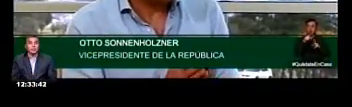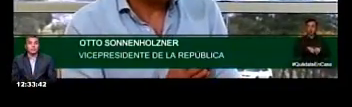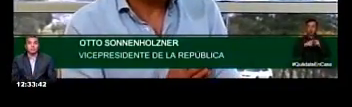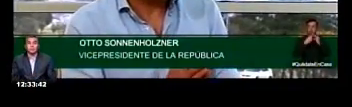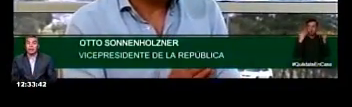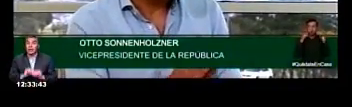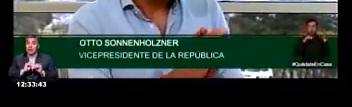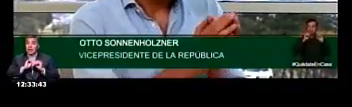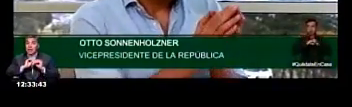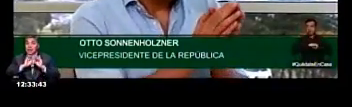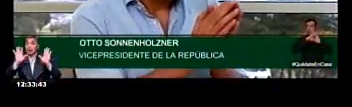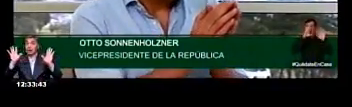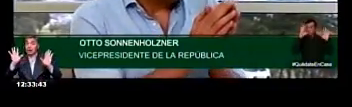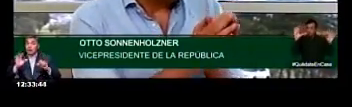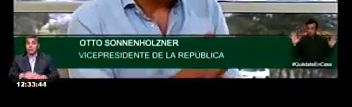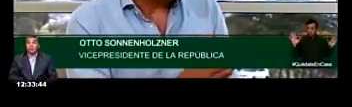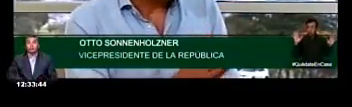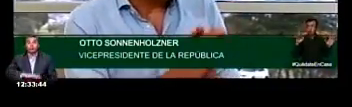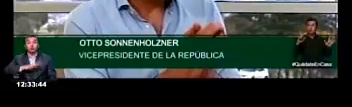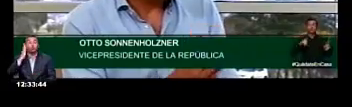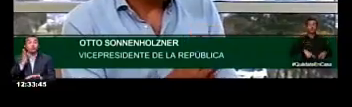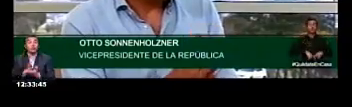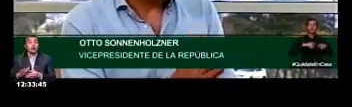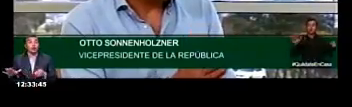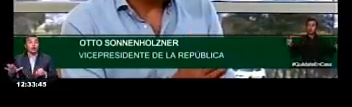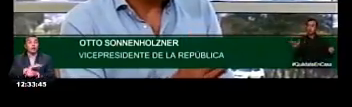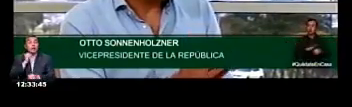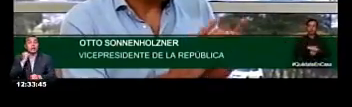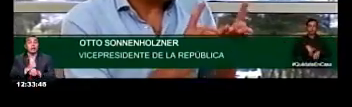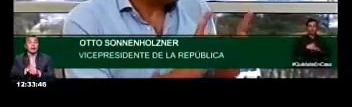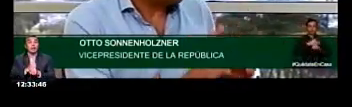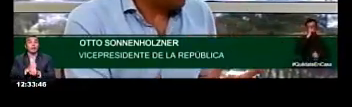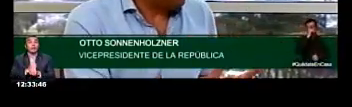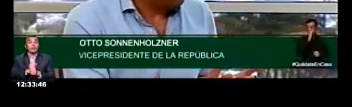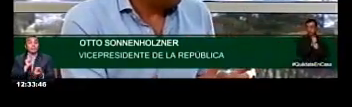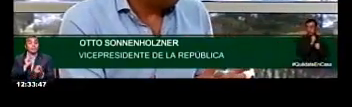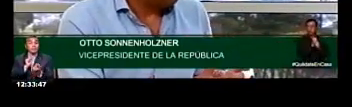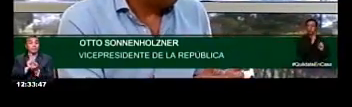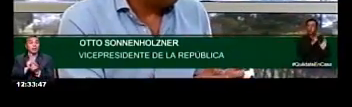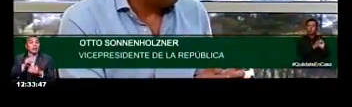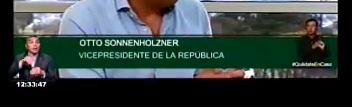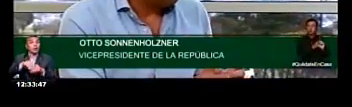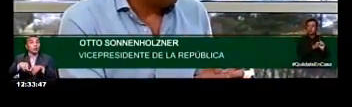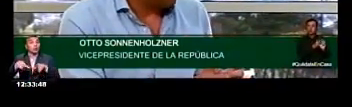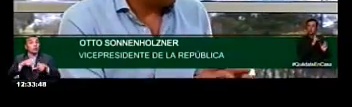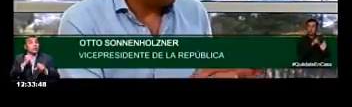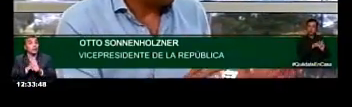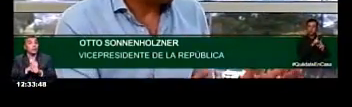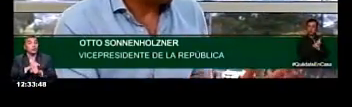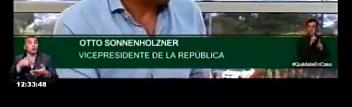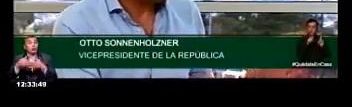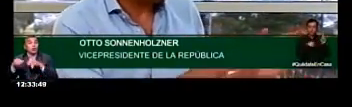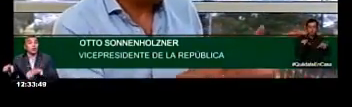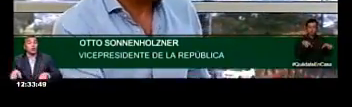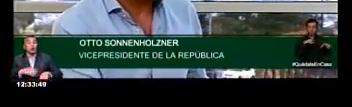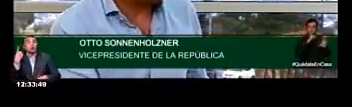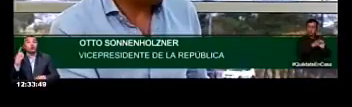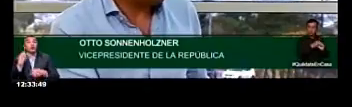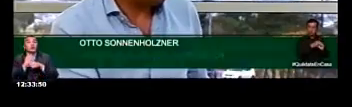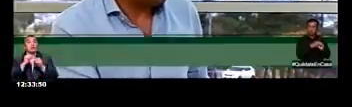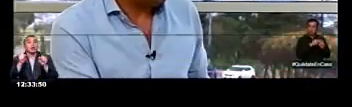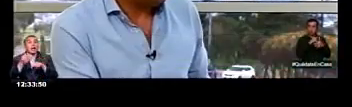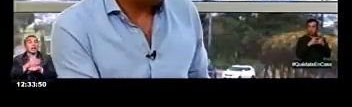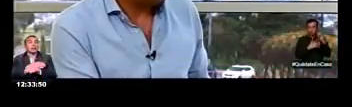restricción es clara. Suspensión total de la jornada laboral presencial para todas las actividades salvo las